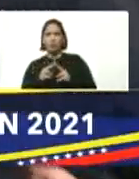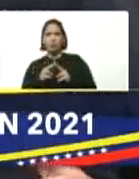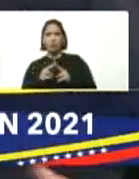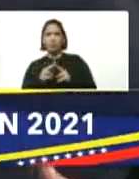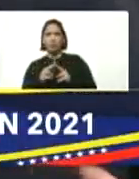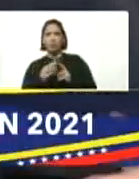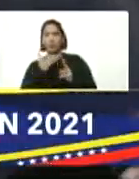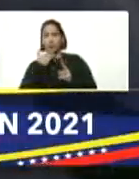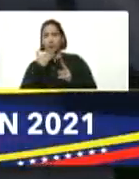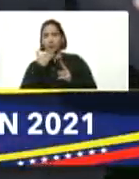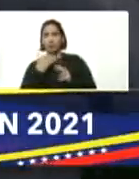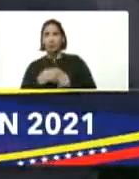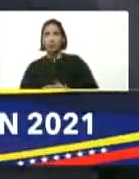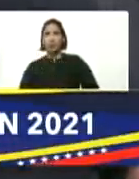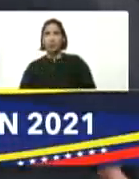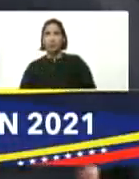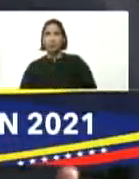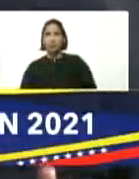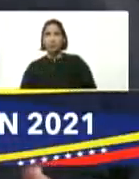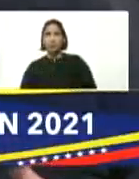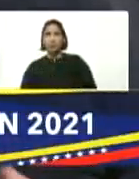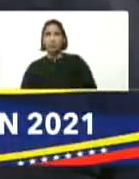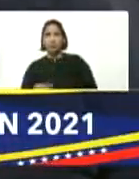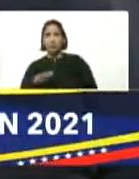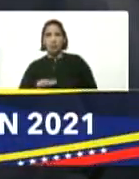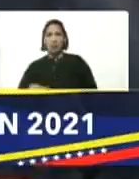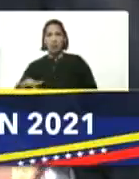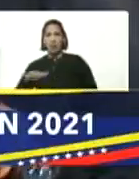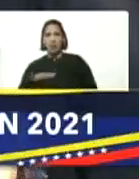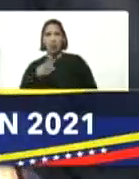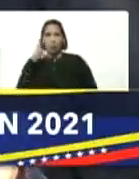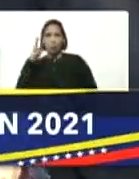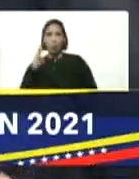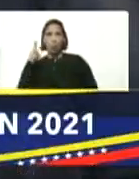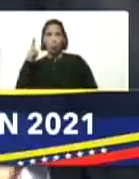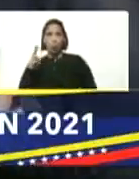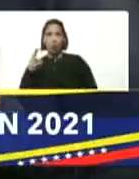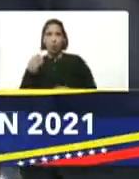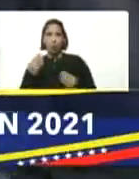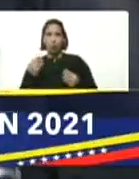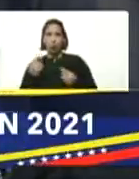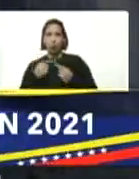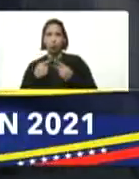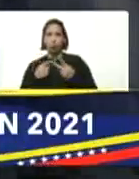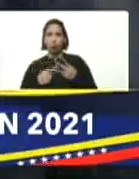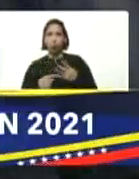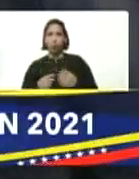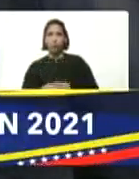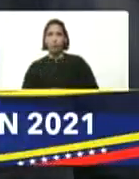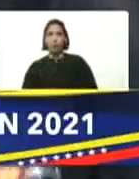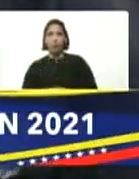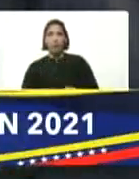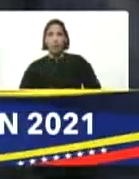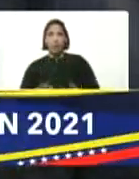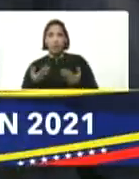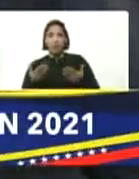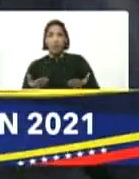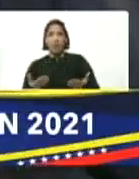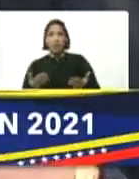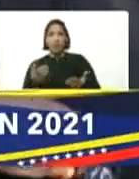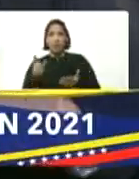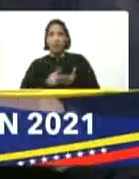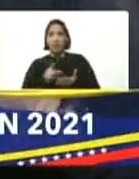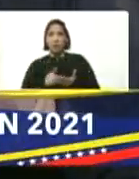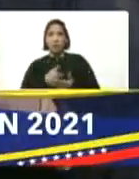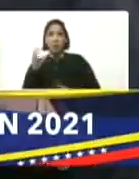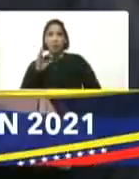cerca de la Plaza Cagancha en Montevideo a Mario Benedetti. Estuve horas, le regalé un libro del Caracazo, el libro de La